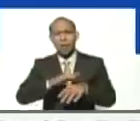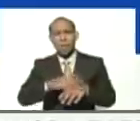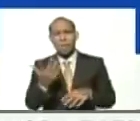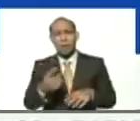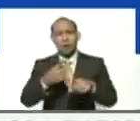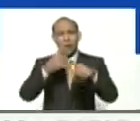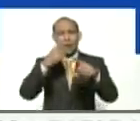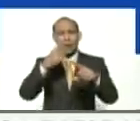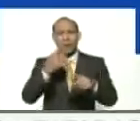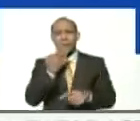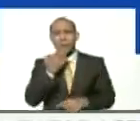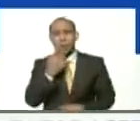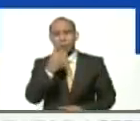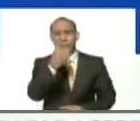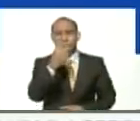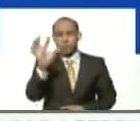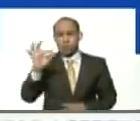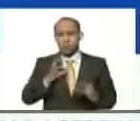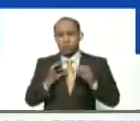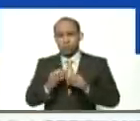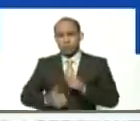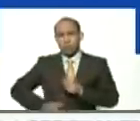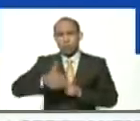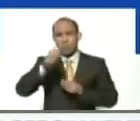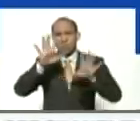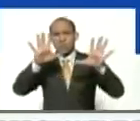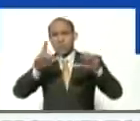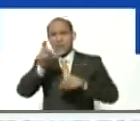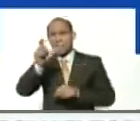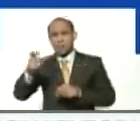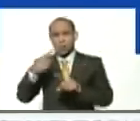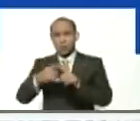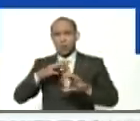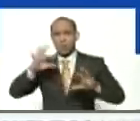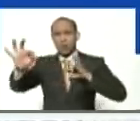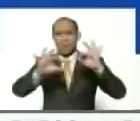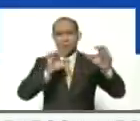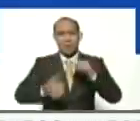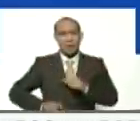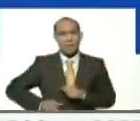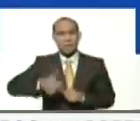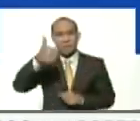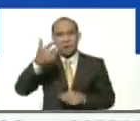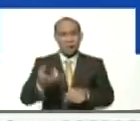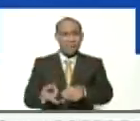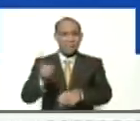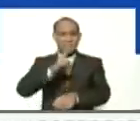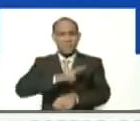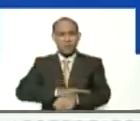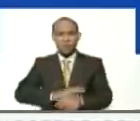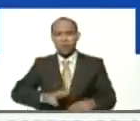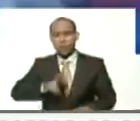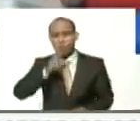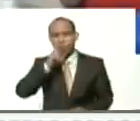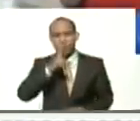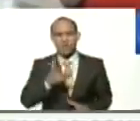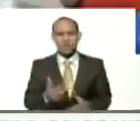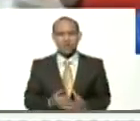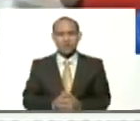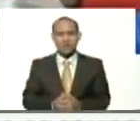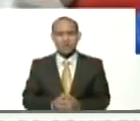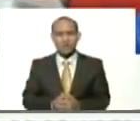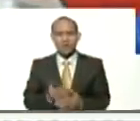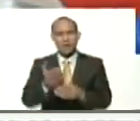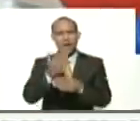el número de contagios que normalmente veníamos conociendo con la